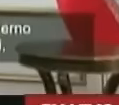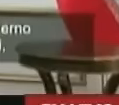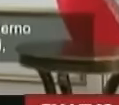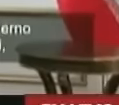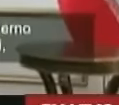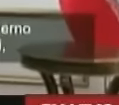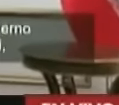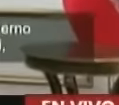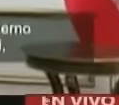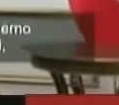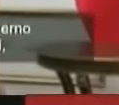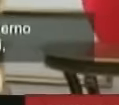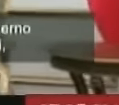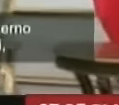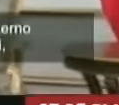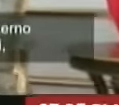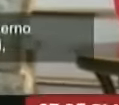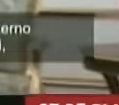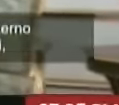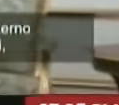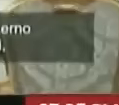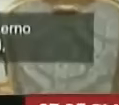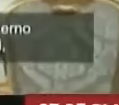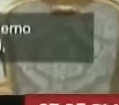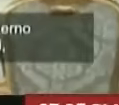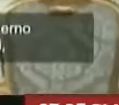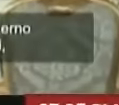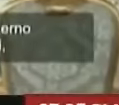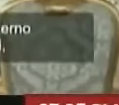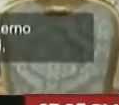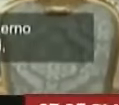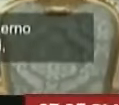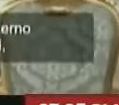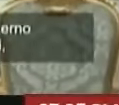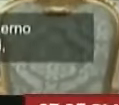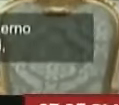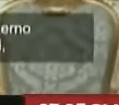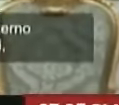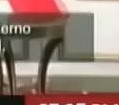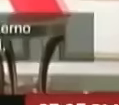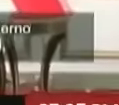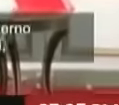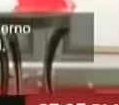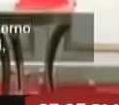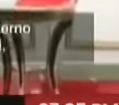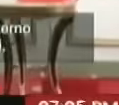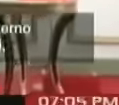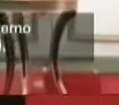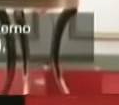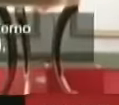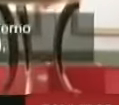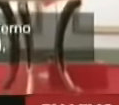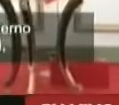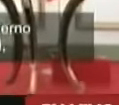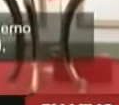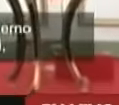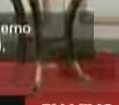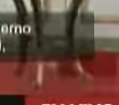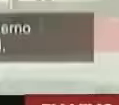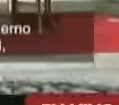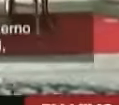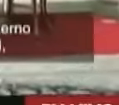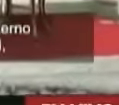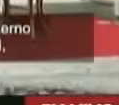Seguidamente, el jefe de Estado, Nicolás Maduro, sostuvo un fraterno encuentro con el excelentísimo señor Ayatolá Reza